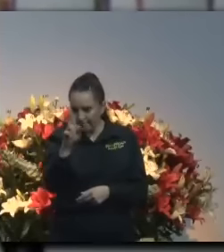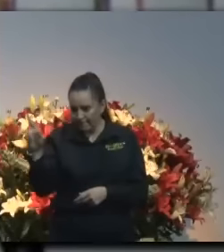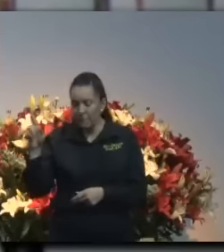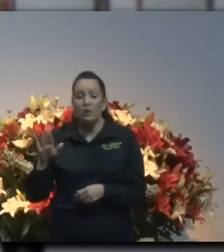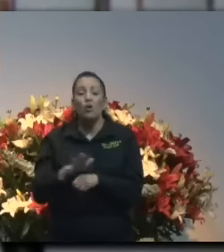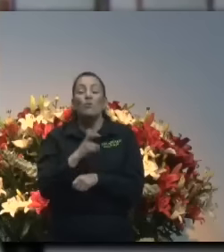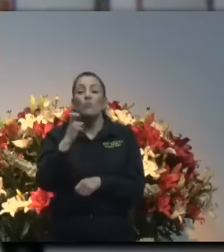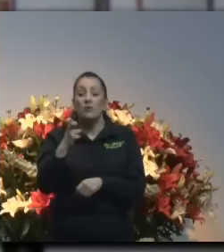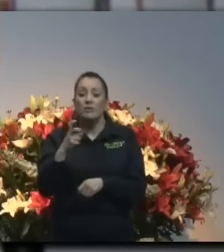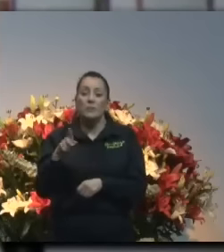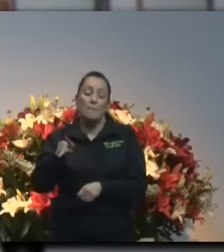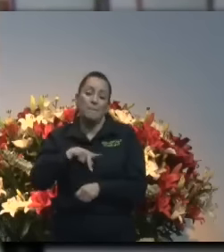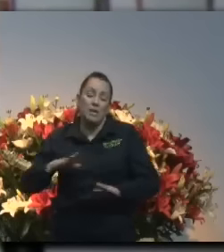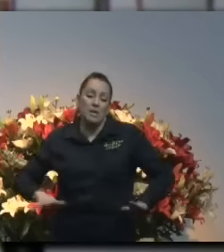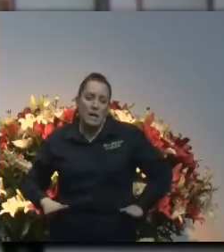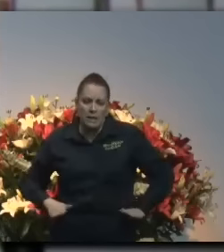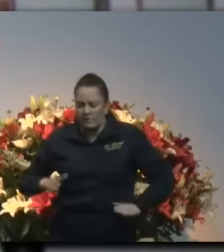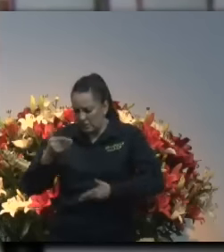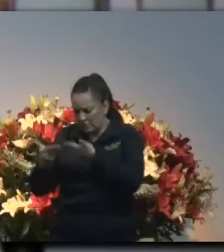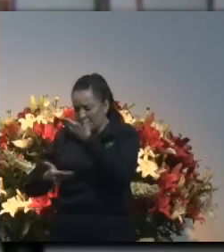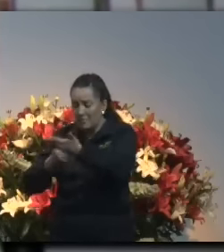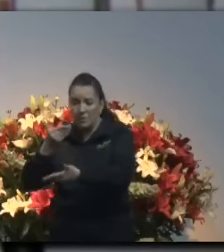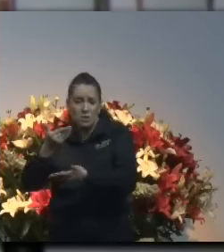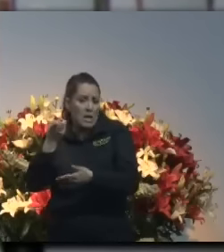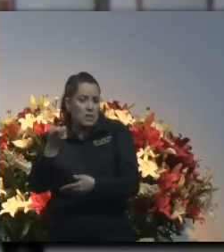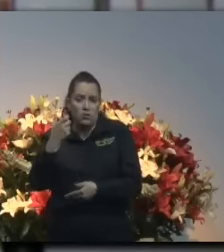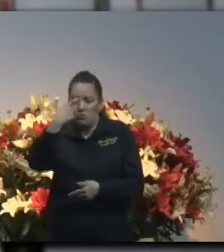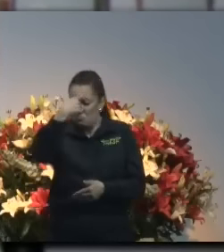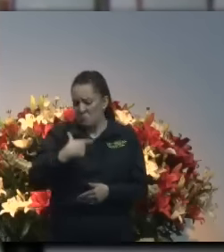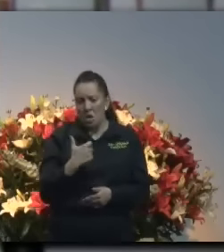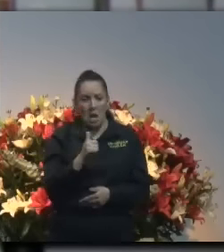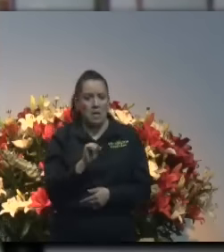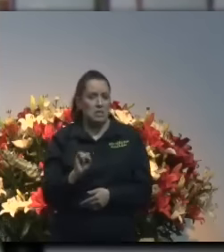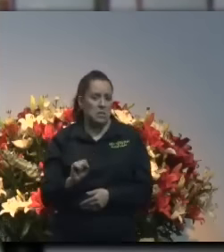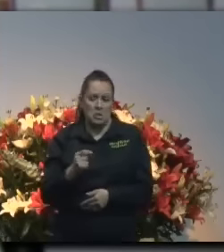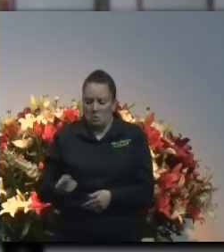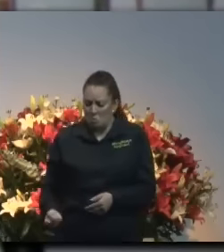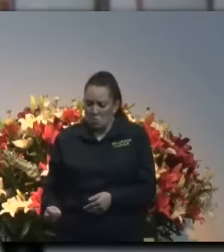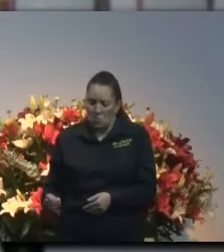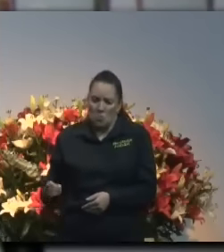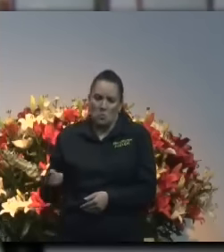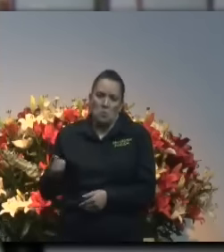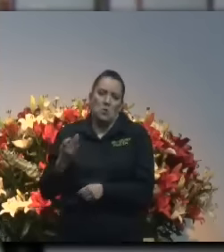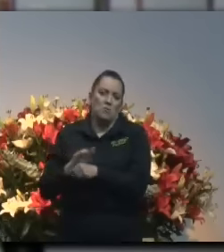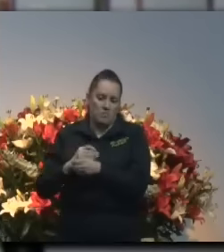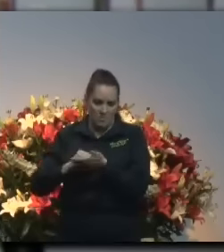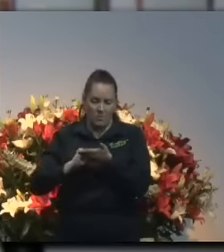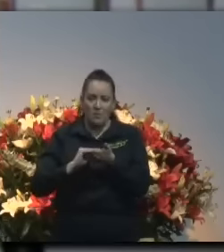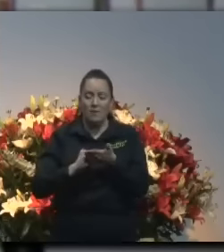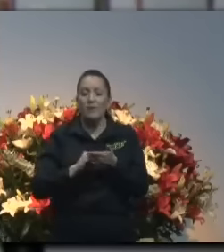servicio la tengo desde niña. Esta vocación de trabajar en las comunidades